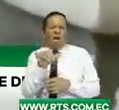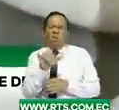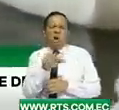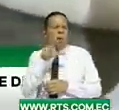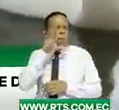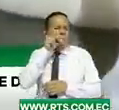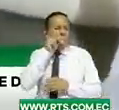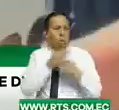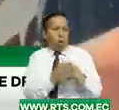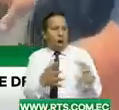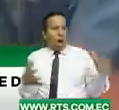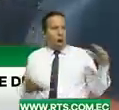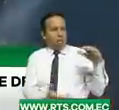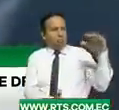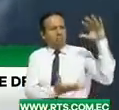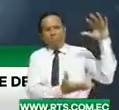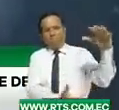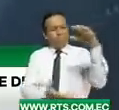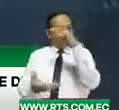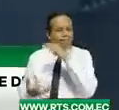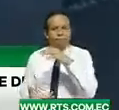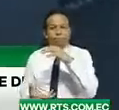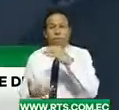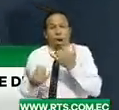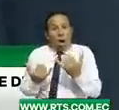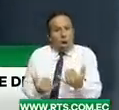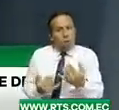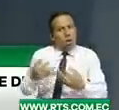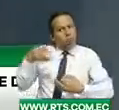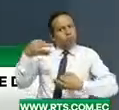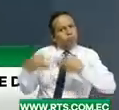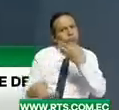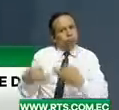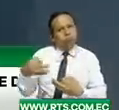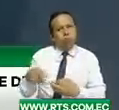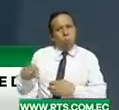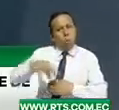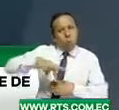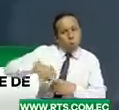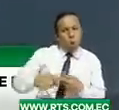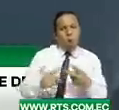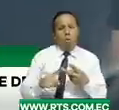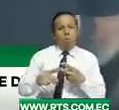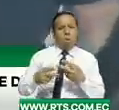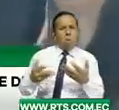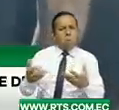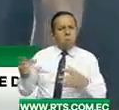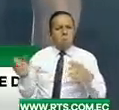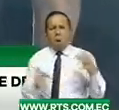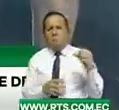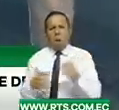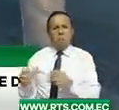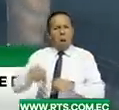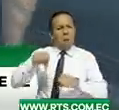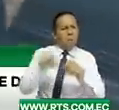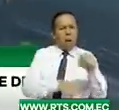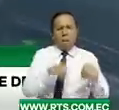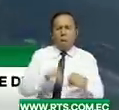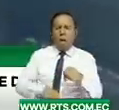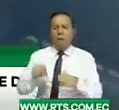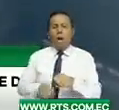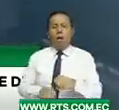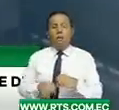Ahora enfrentan cargos que incluyen robo mayor y vandalismo relacionado con el incidente, pues la caza de cisnes